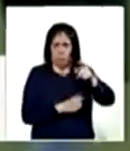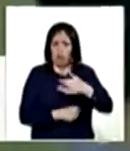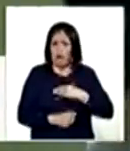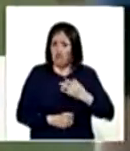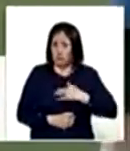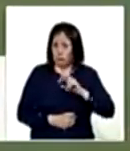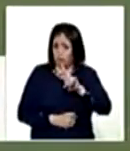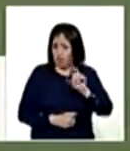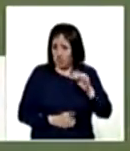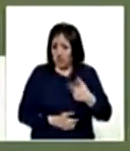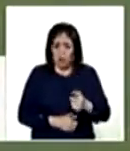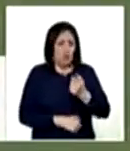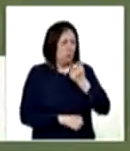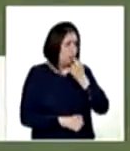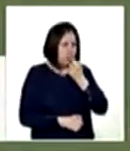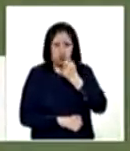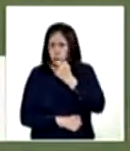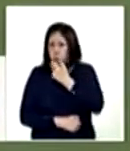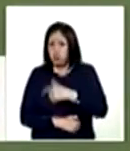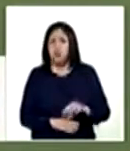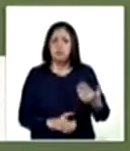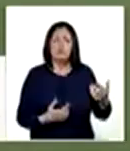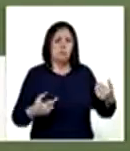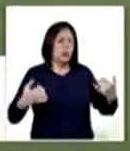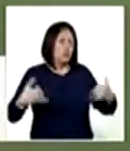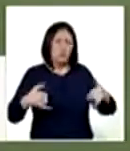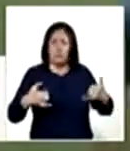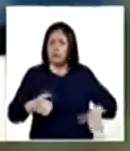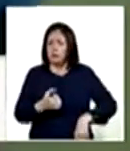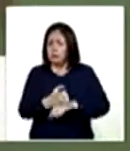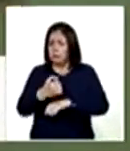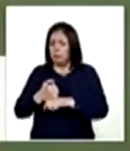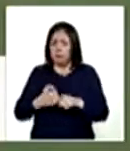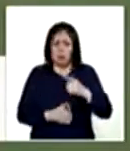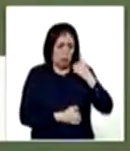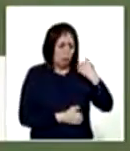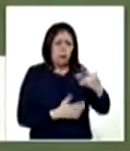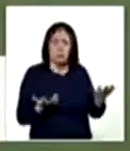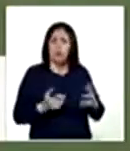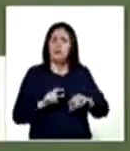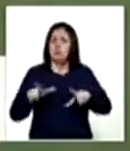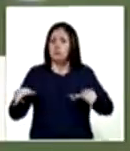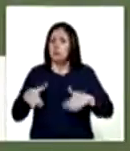años dirige en las categorías masculinas inferiores de su natal Polonia.